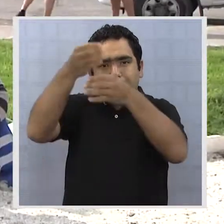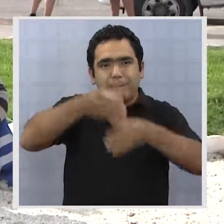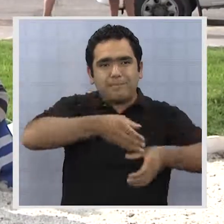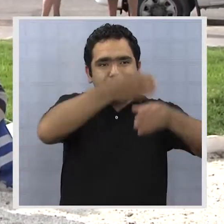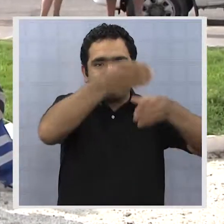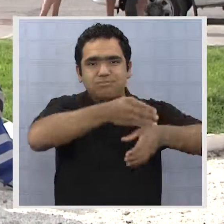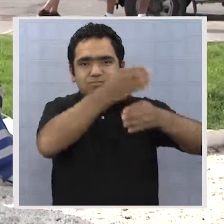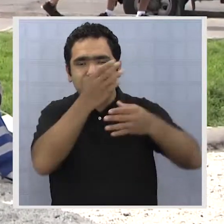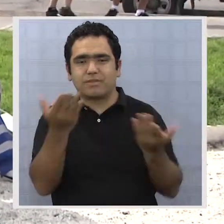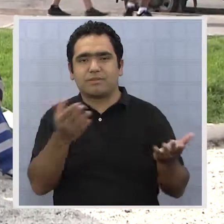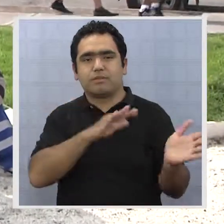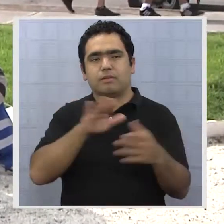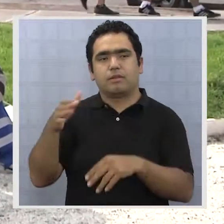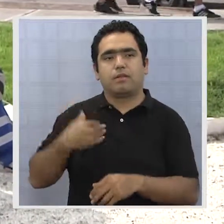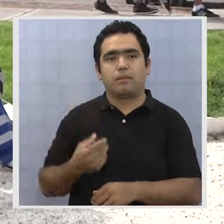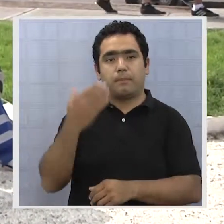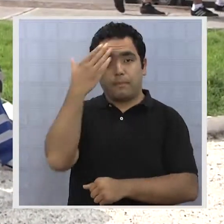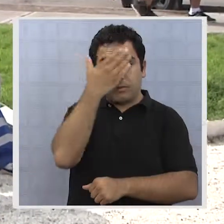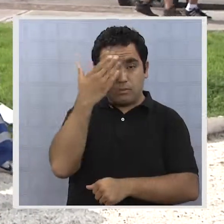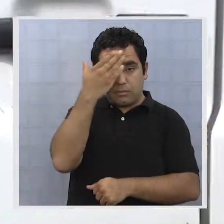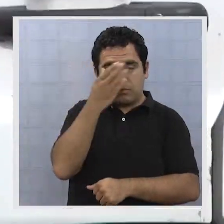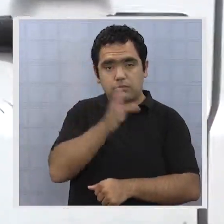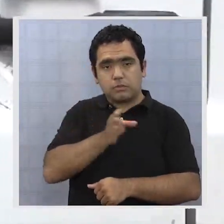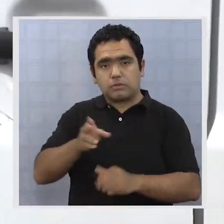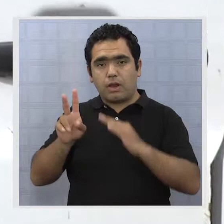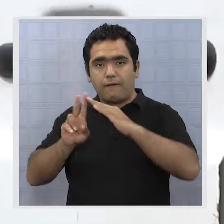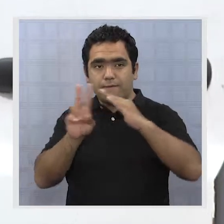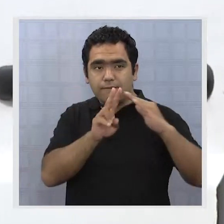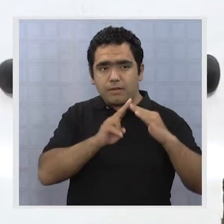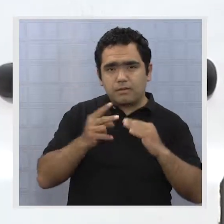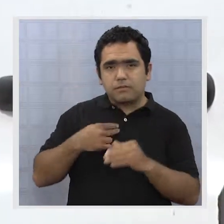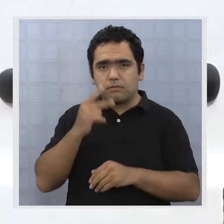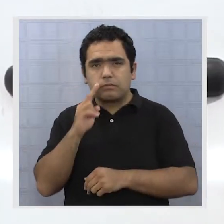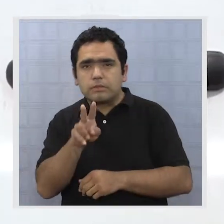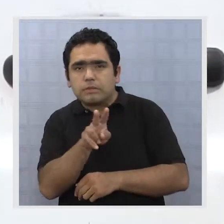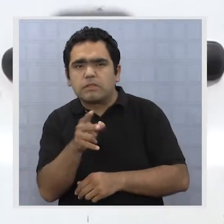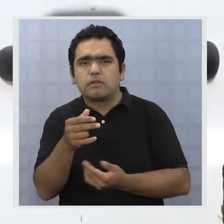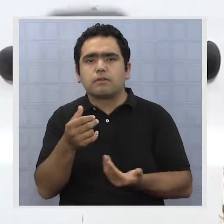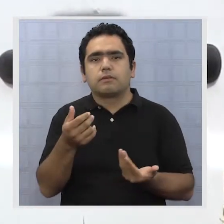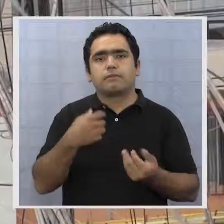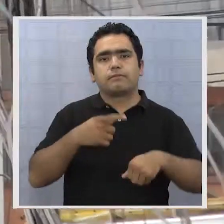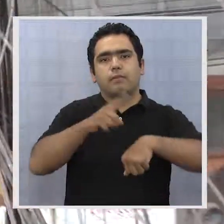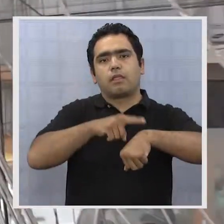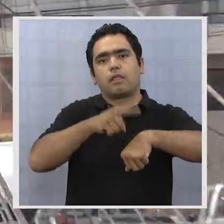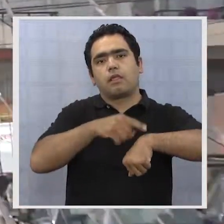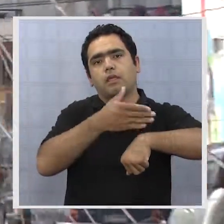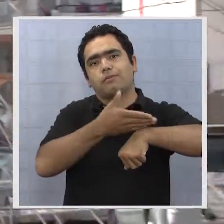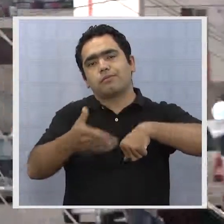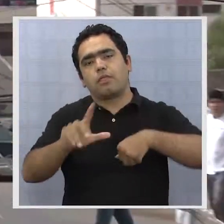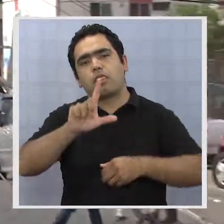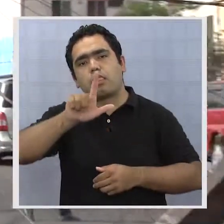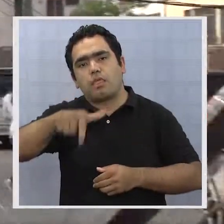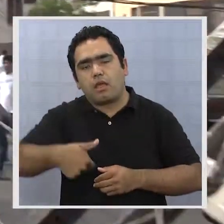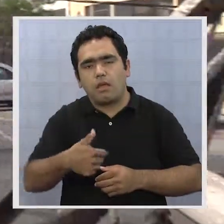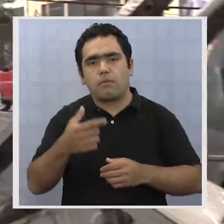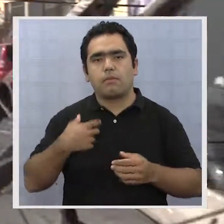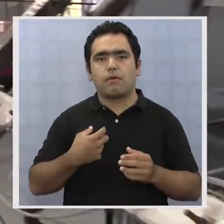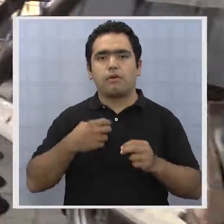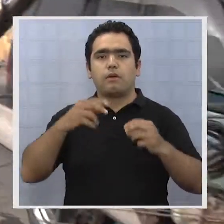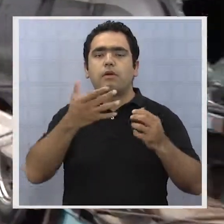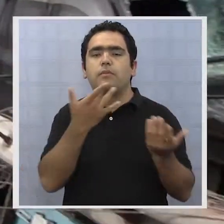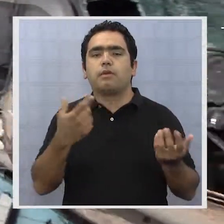la gran preocupación de los vecinos del sector es el tiempo que demorará en regresar la electricidad y volver todo a su estado